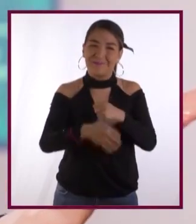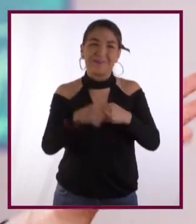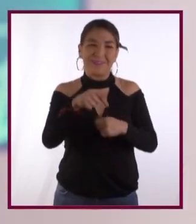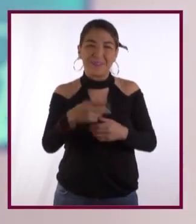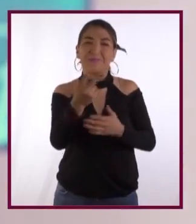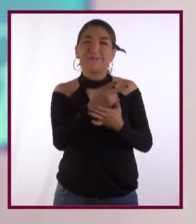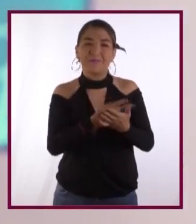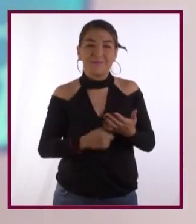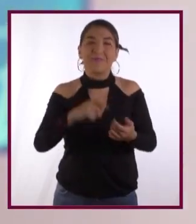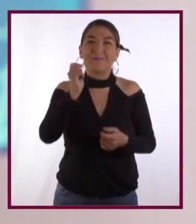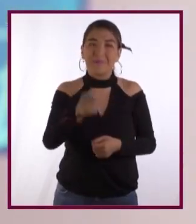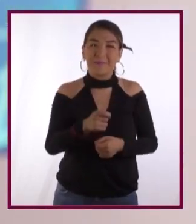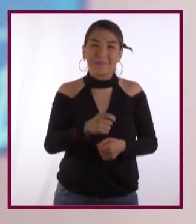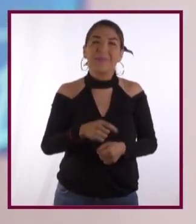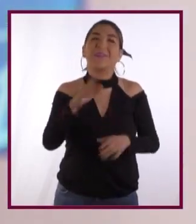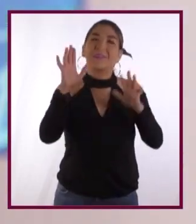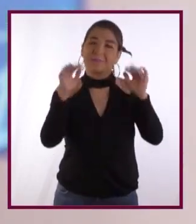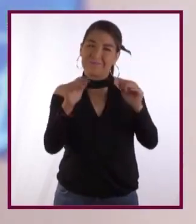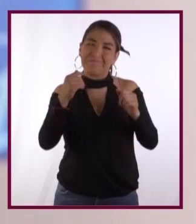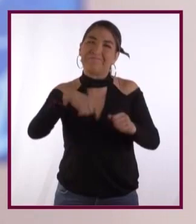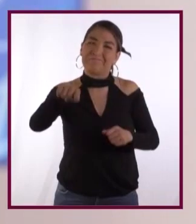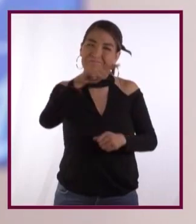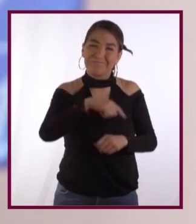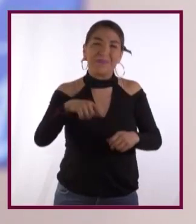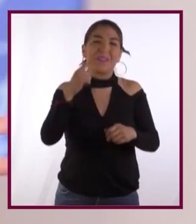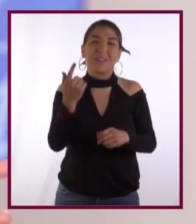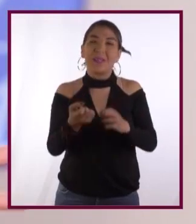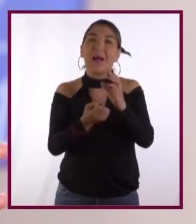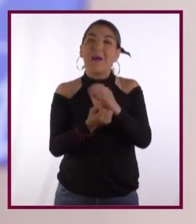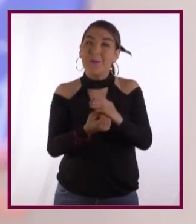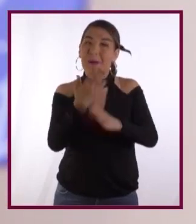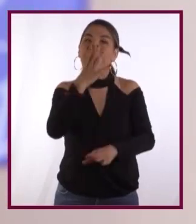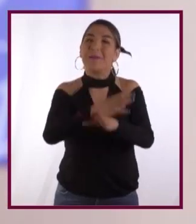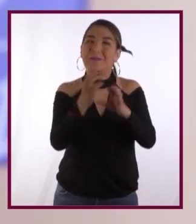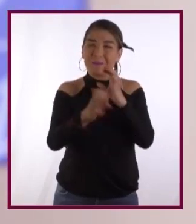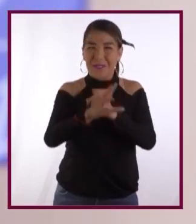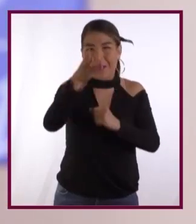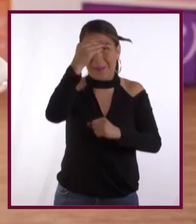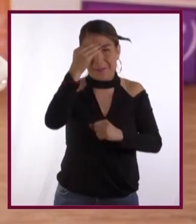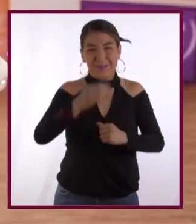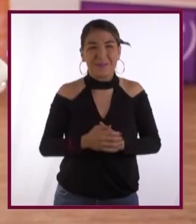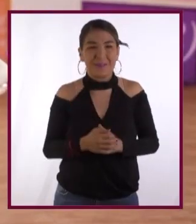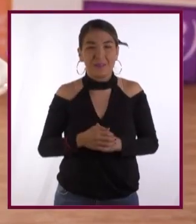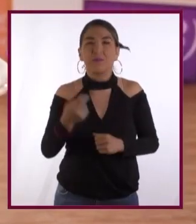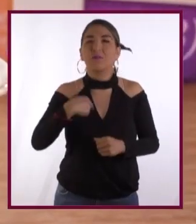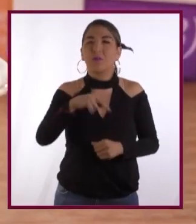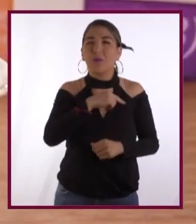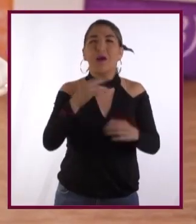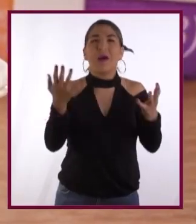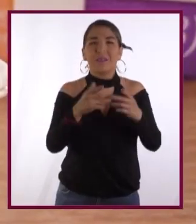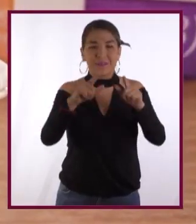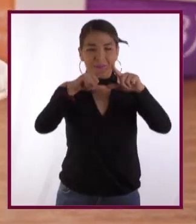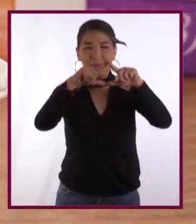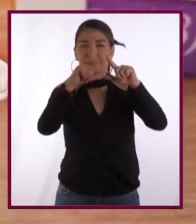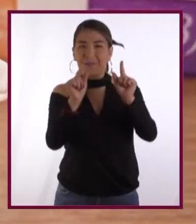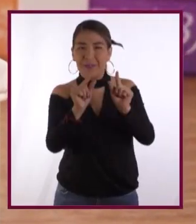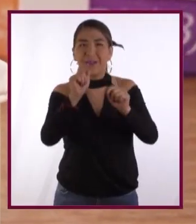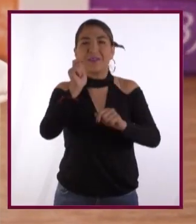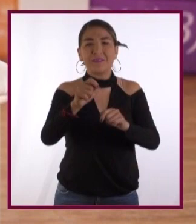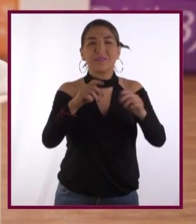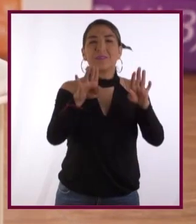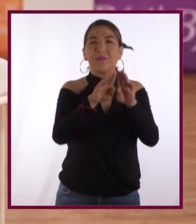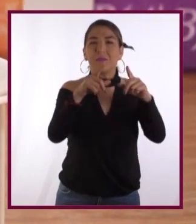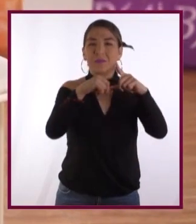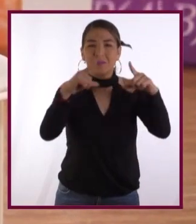llegado al final de nuestro programa y eso significa que una vez más nos despedimos de ustedes con algo aprendido. Nosotros construimos las